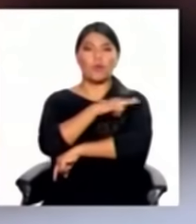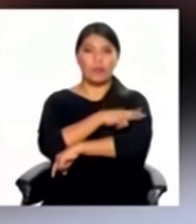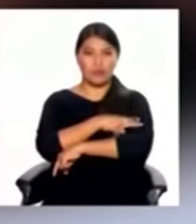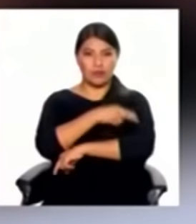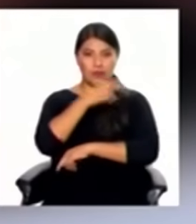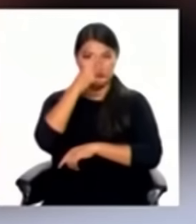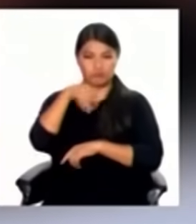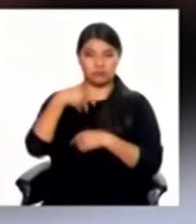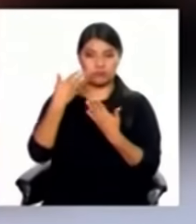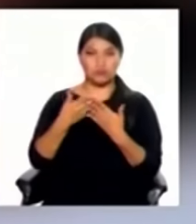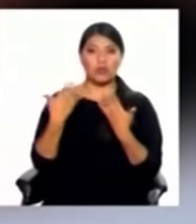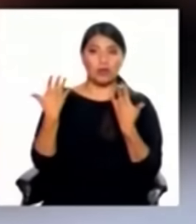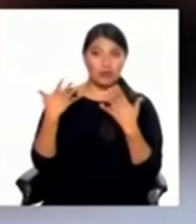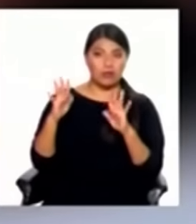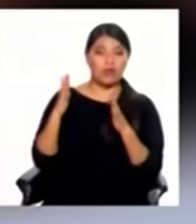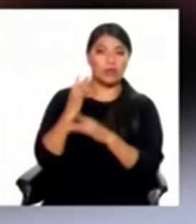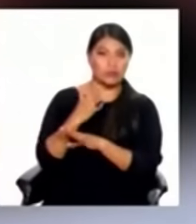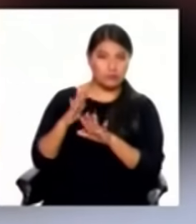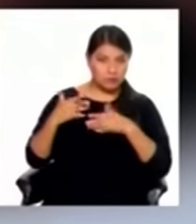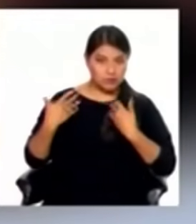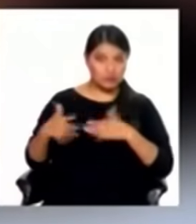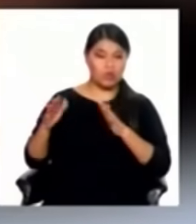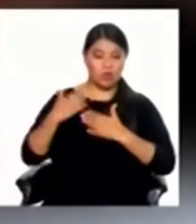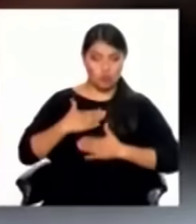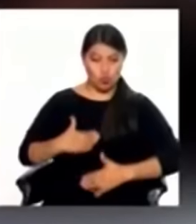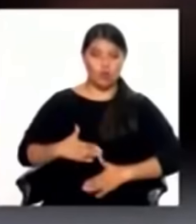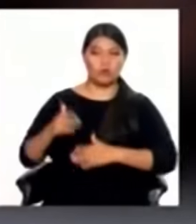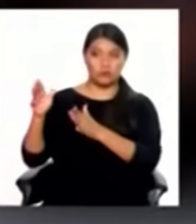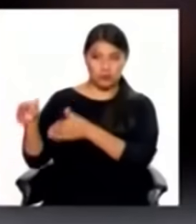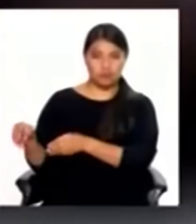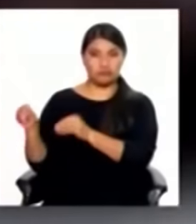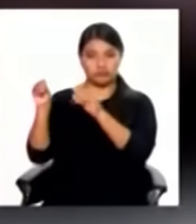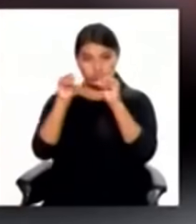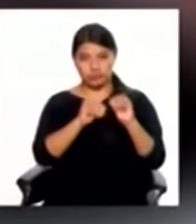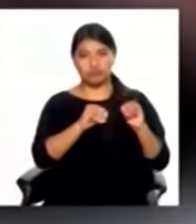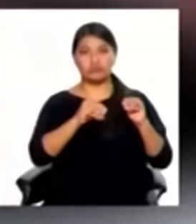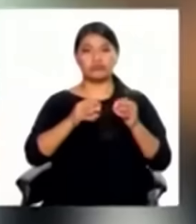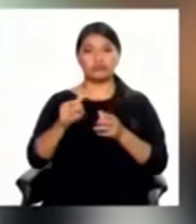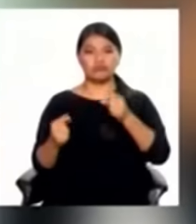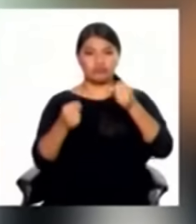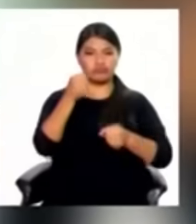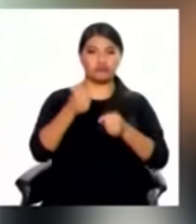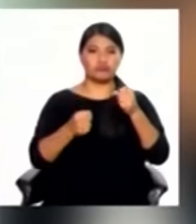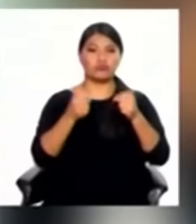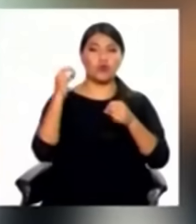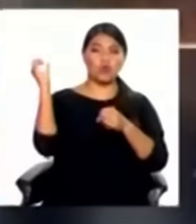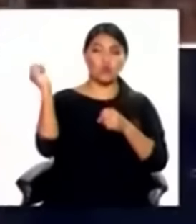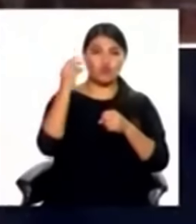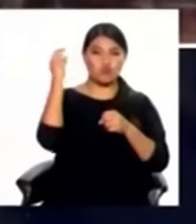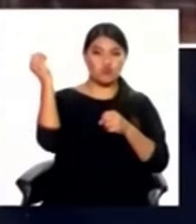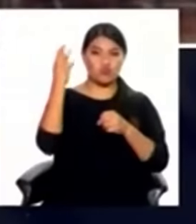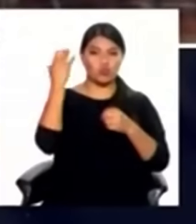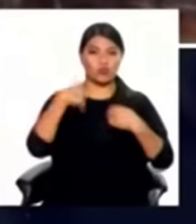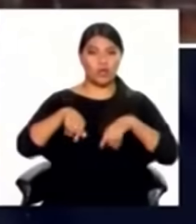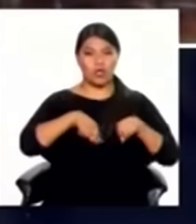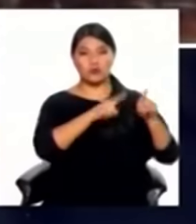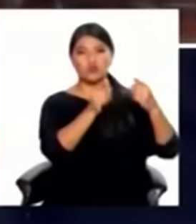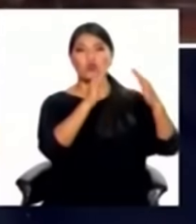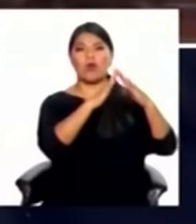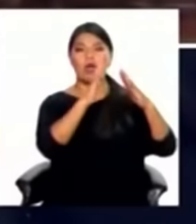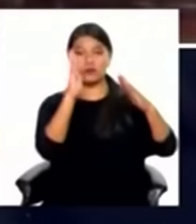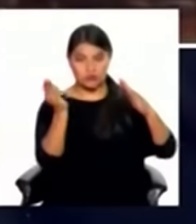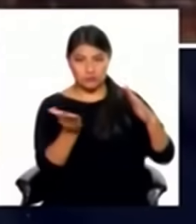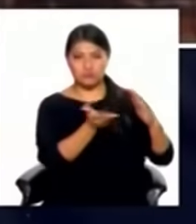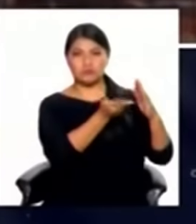En cualquier momento, si es dado de alta, también va a ser trasladada por una ambulancia de la municipalidad a su domicilio.